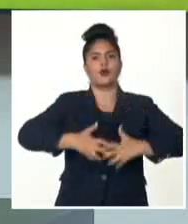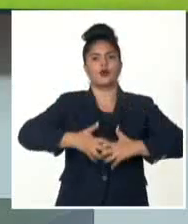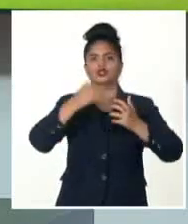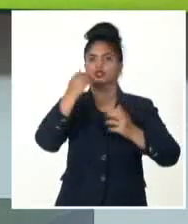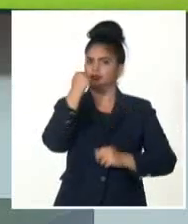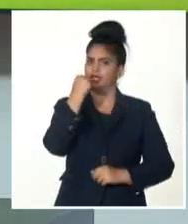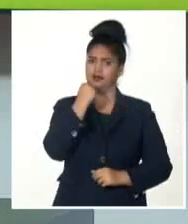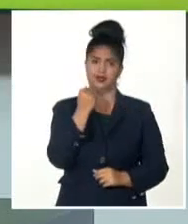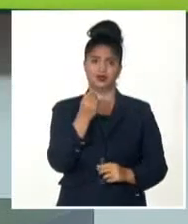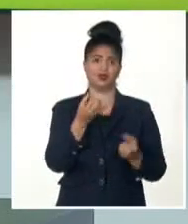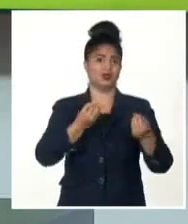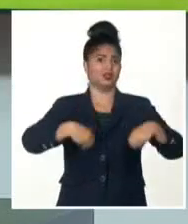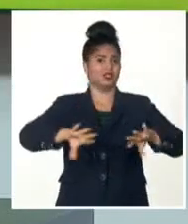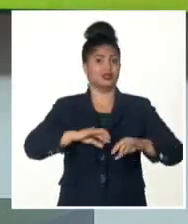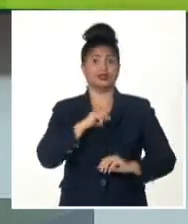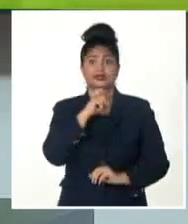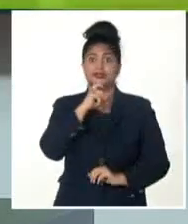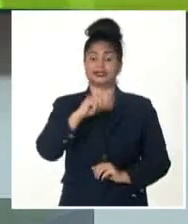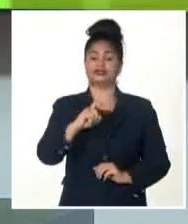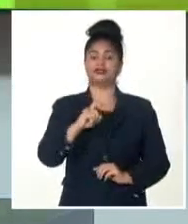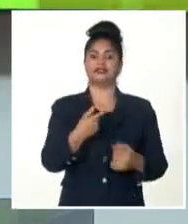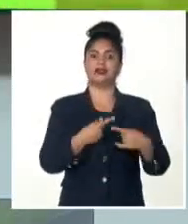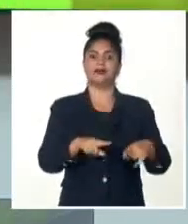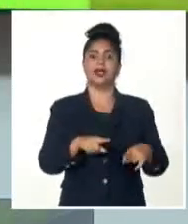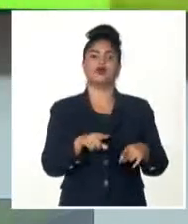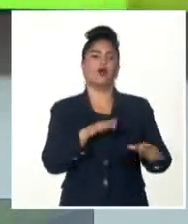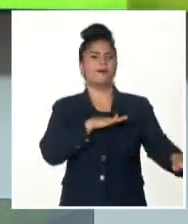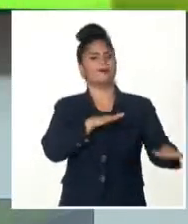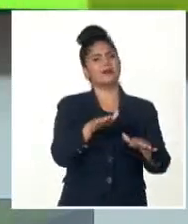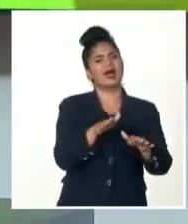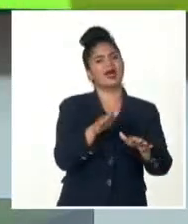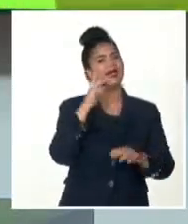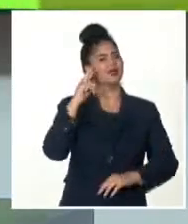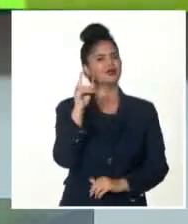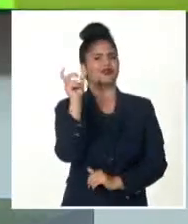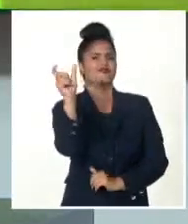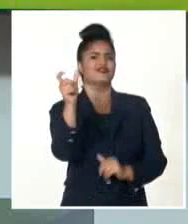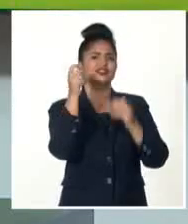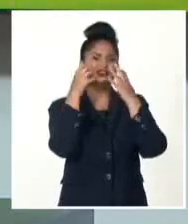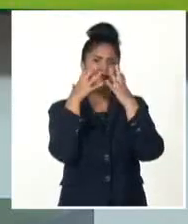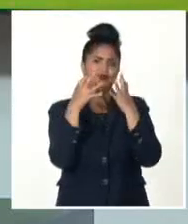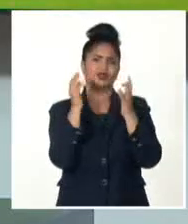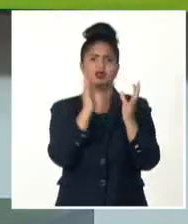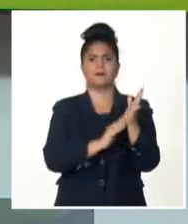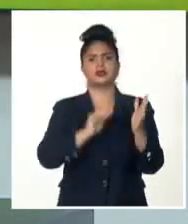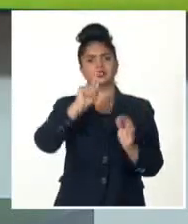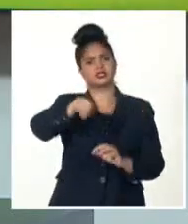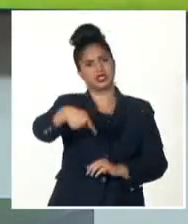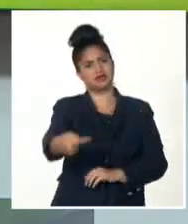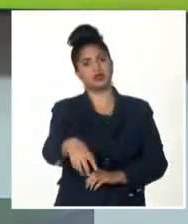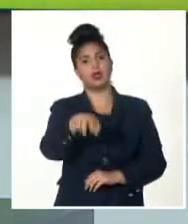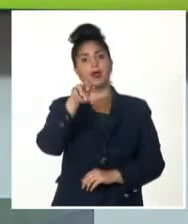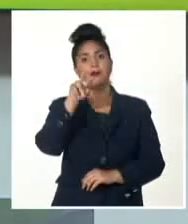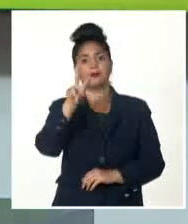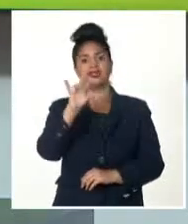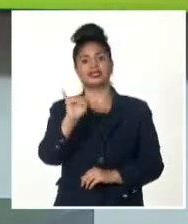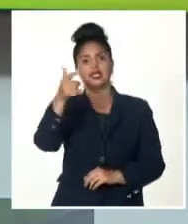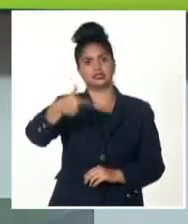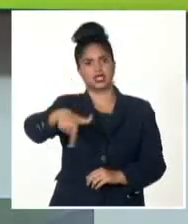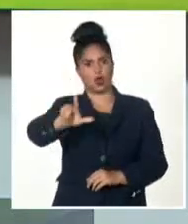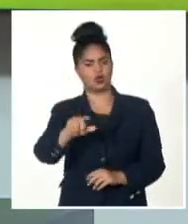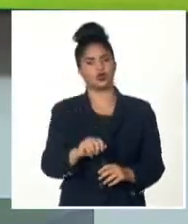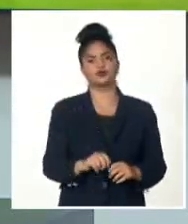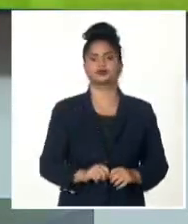Medio de los preparativos por el 26 de julio, en San Benito, localidad de Songo La Maya, se apuesta por la diversificación de los cultivos